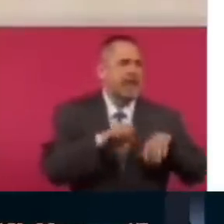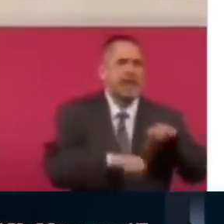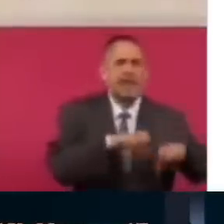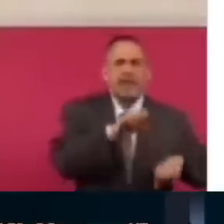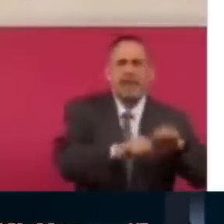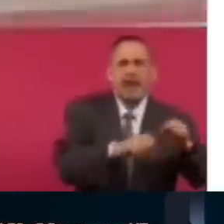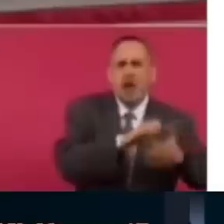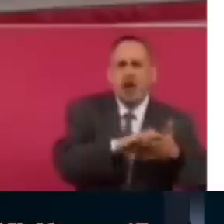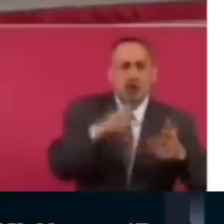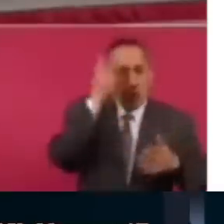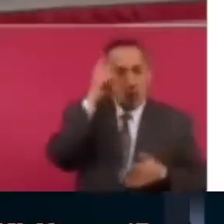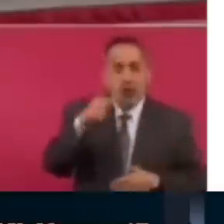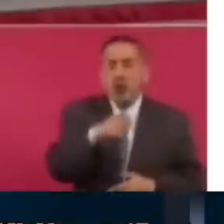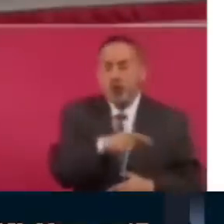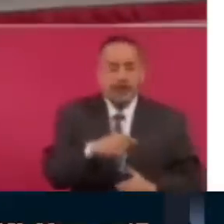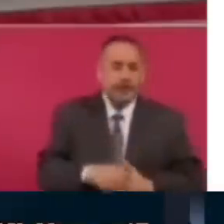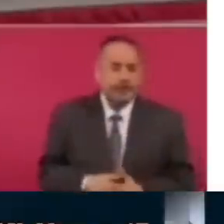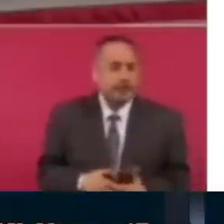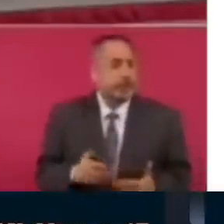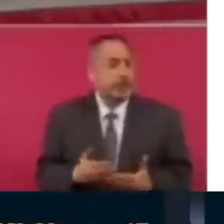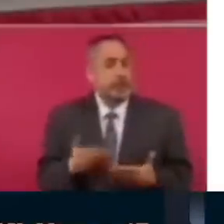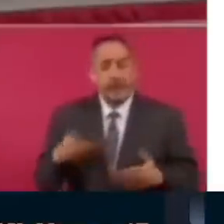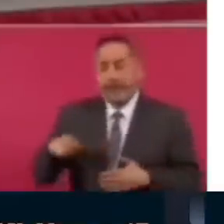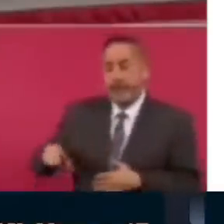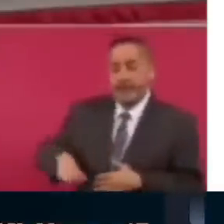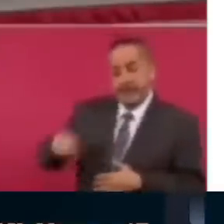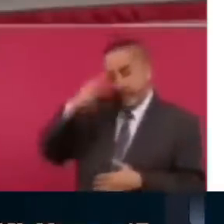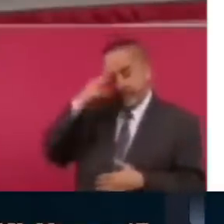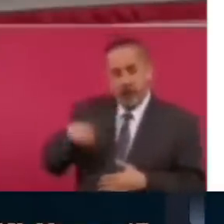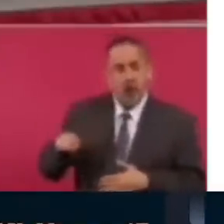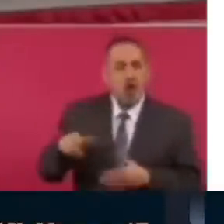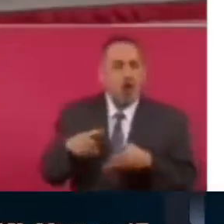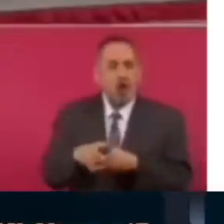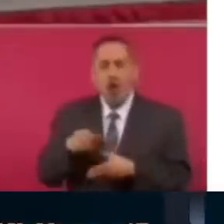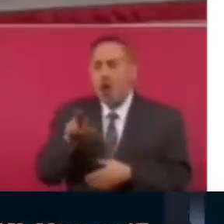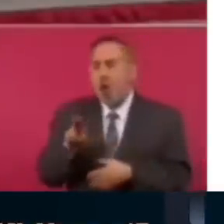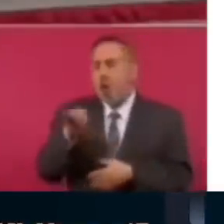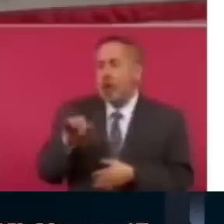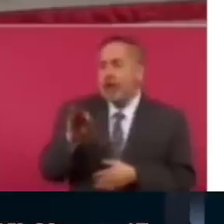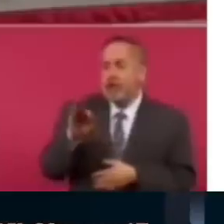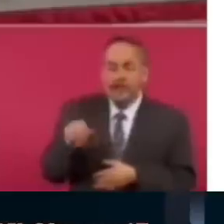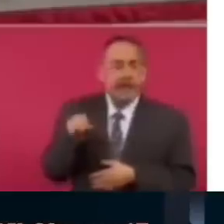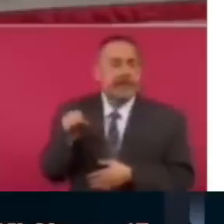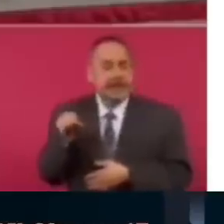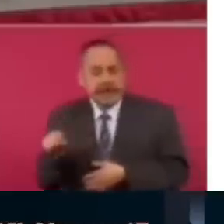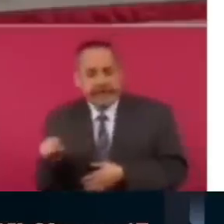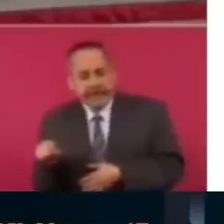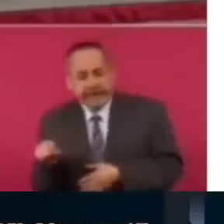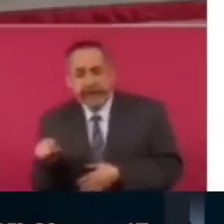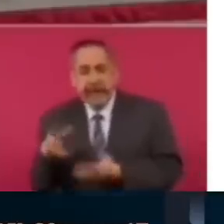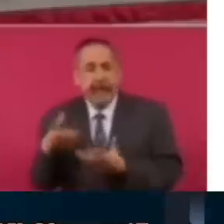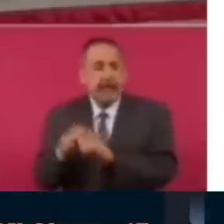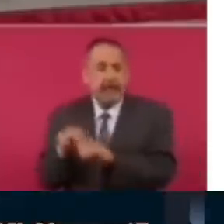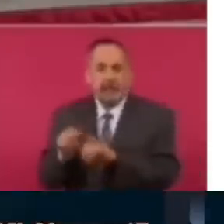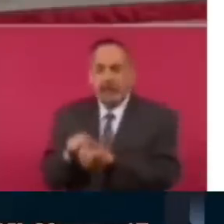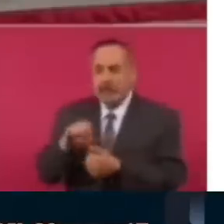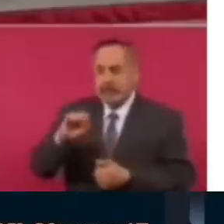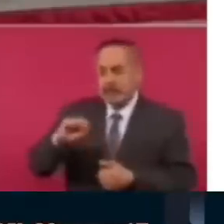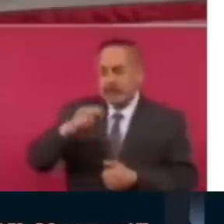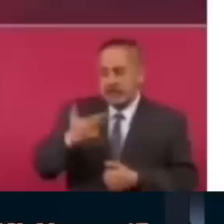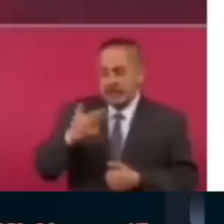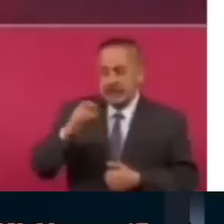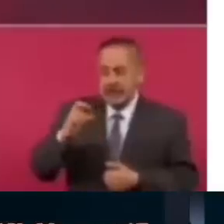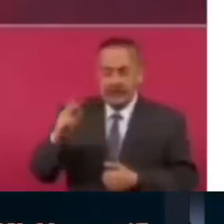El actual gobierno de México, por conducto de la Unidad de Inteligencia Financiera de la Secretaría de Hacienda y